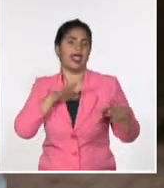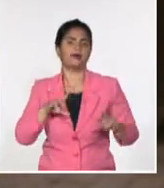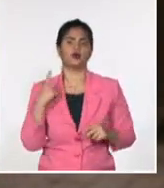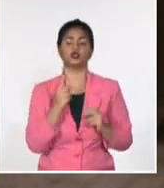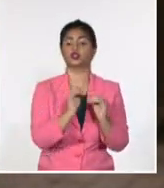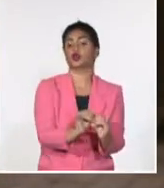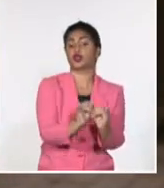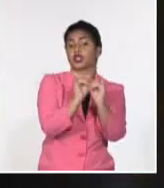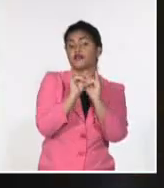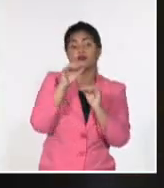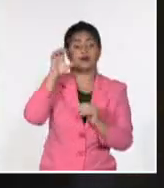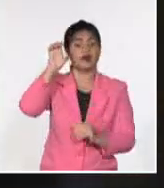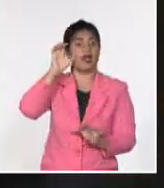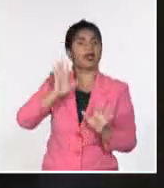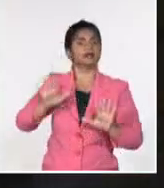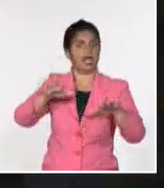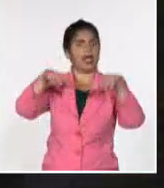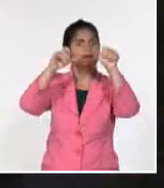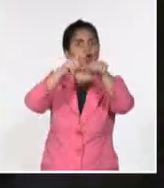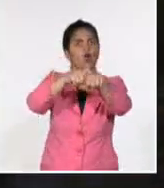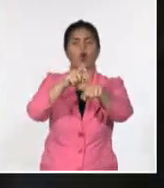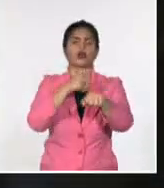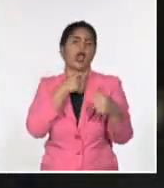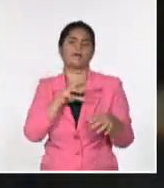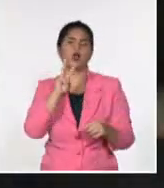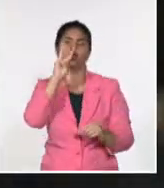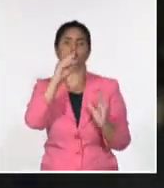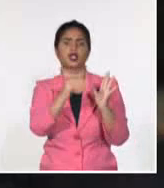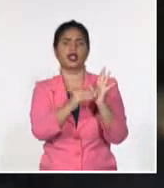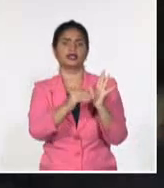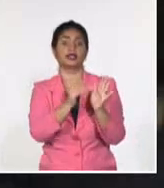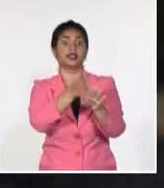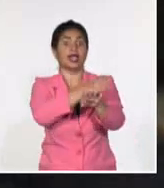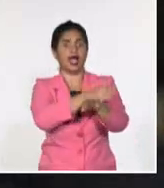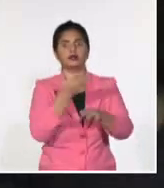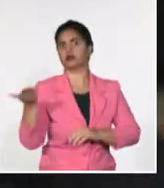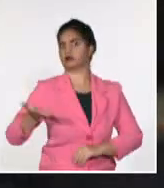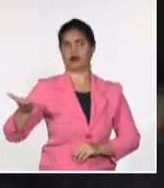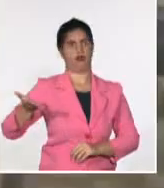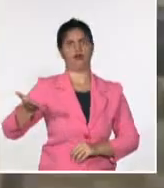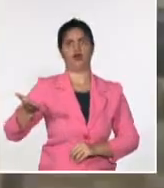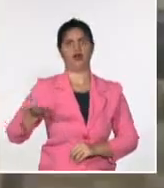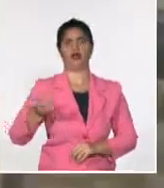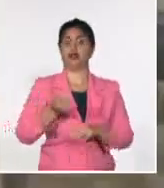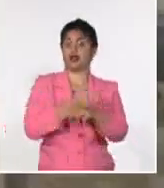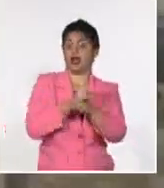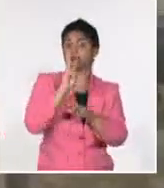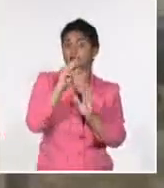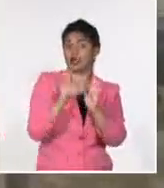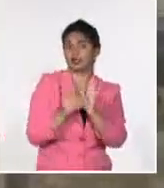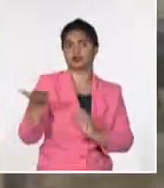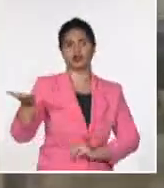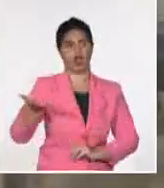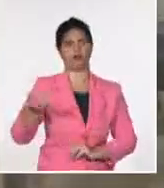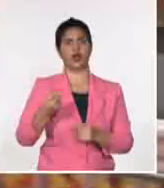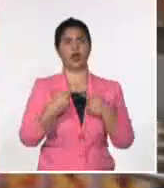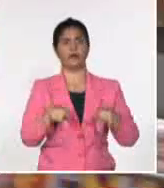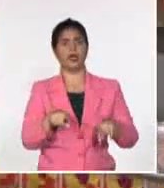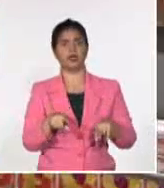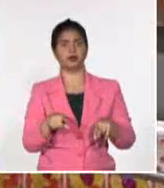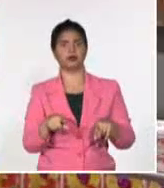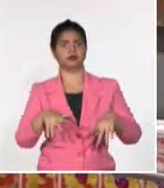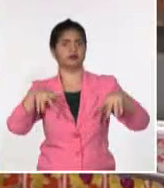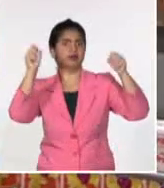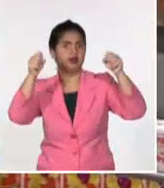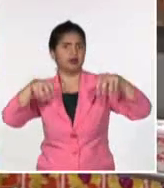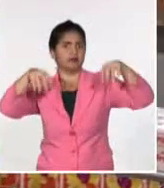poco, que también nos daña. Hay que decir que esta línea se trata de respetar bastante por la dirección del gobierno en la provincia, y se